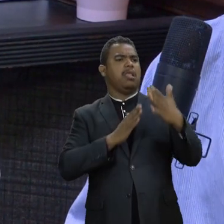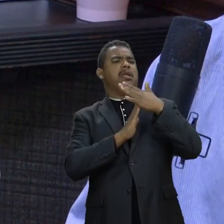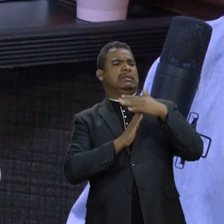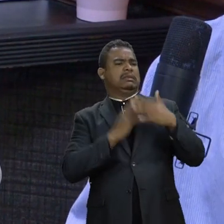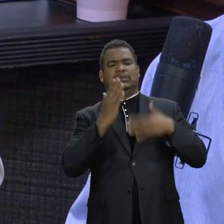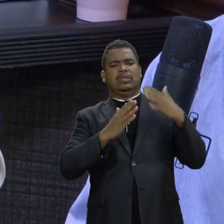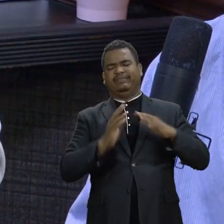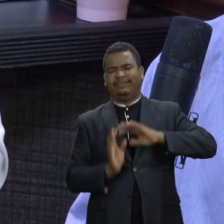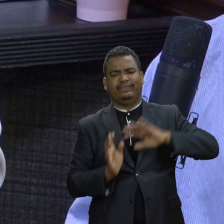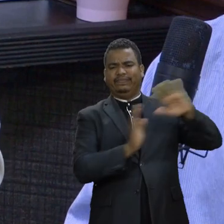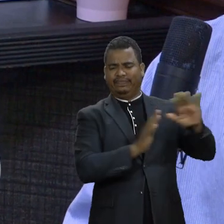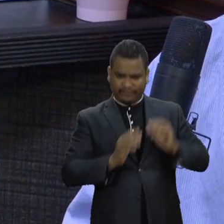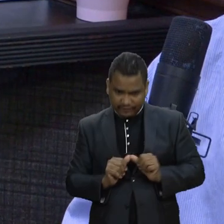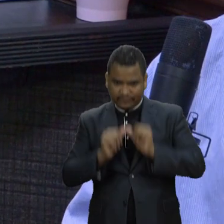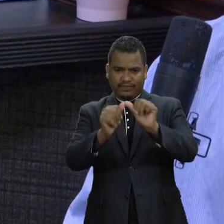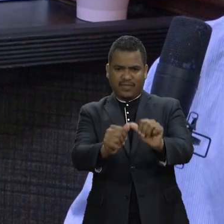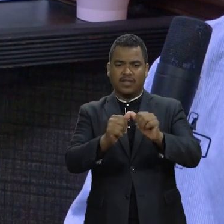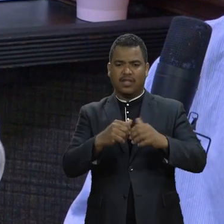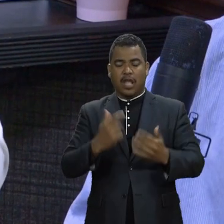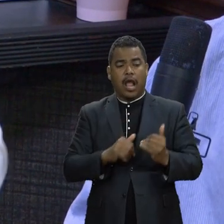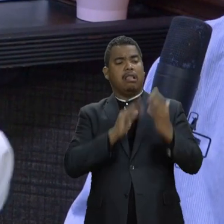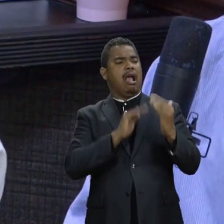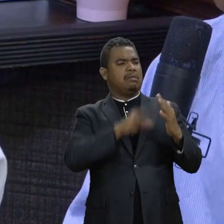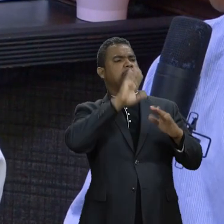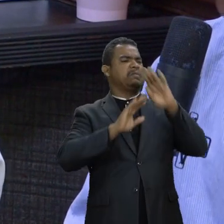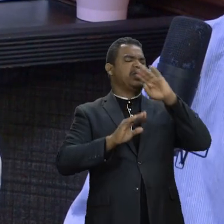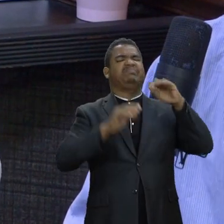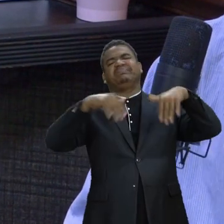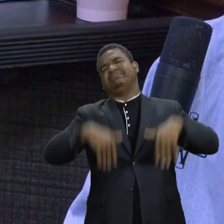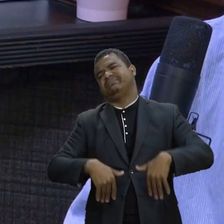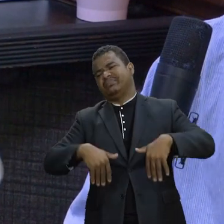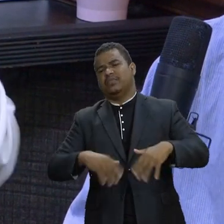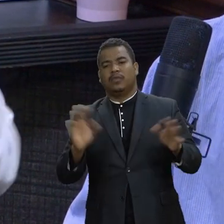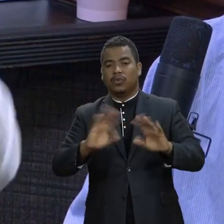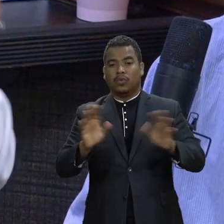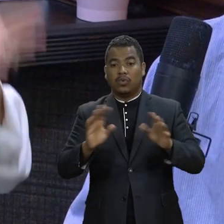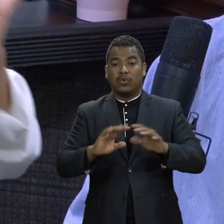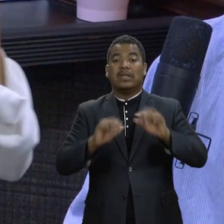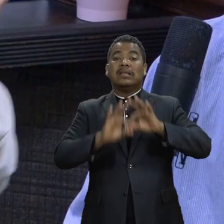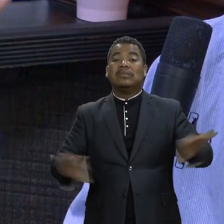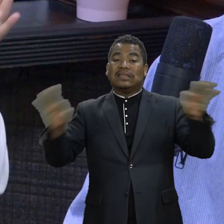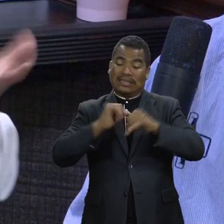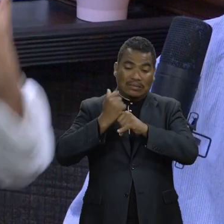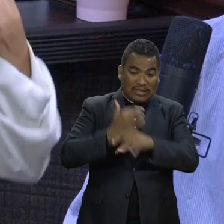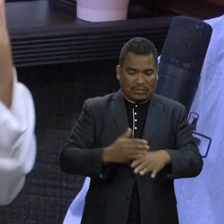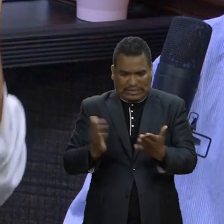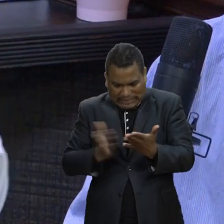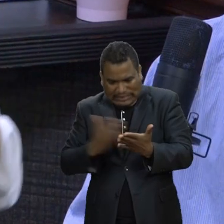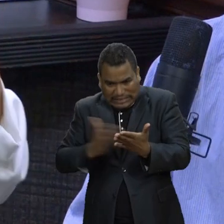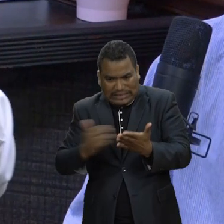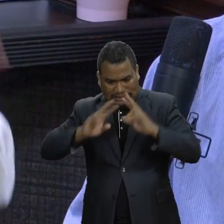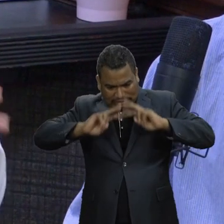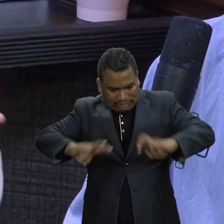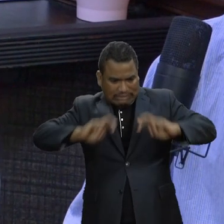algo falló, no cuestionarse severamente cualquier fallo que se pueda tener, prepararse, señores, hay que